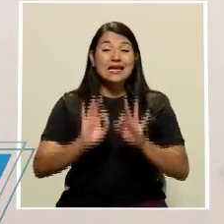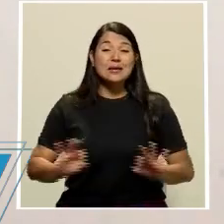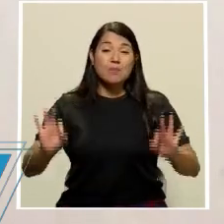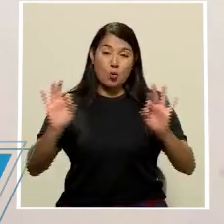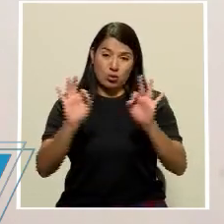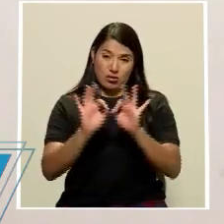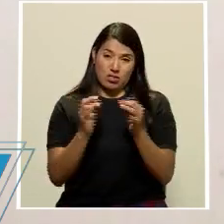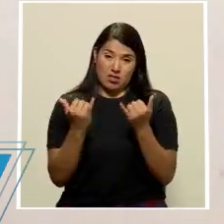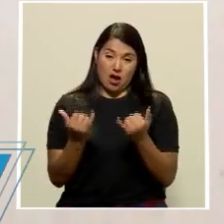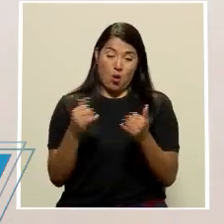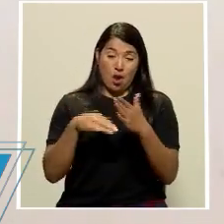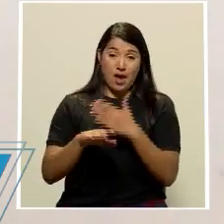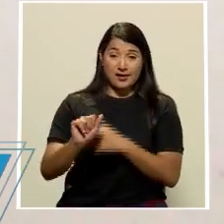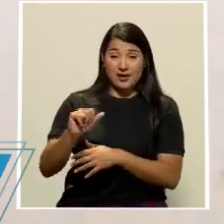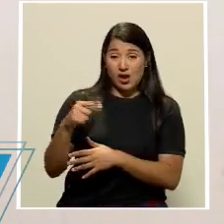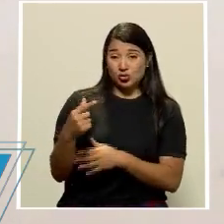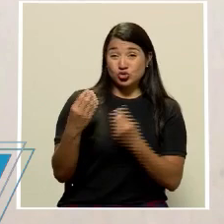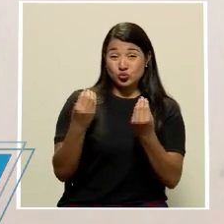preocupación.